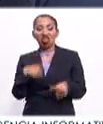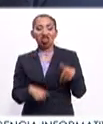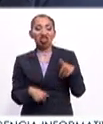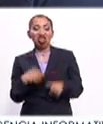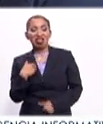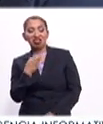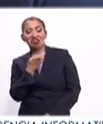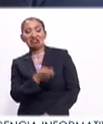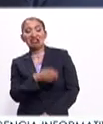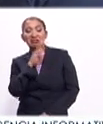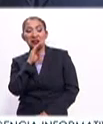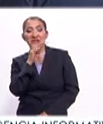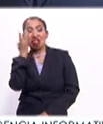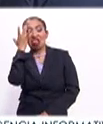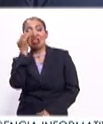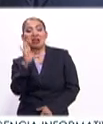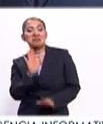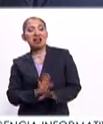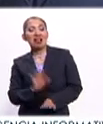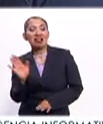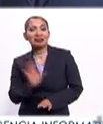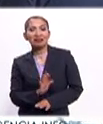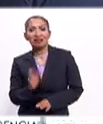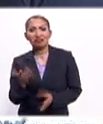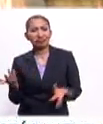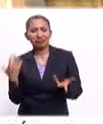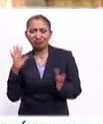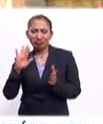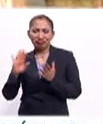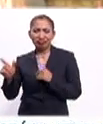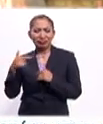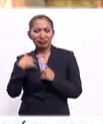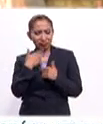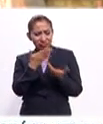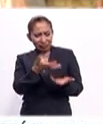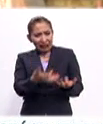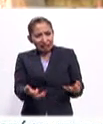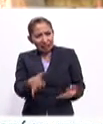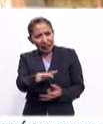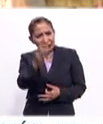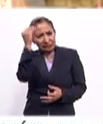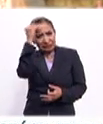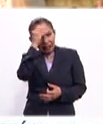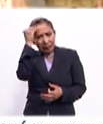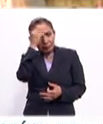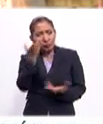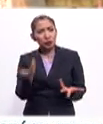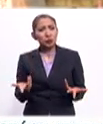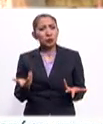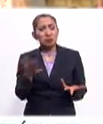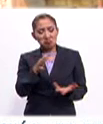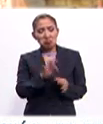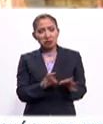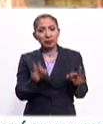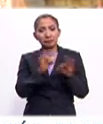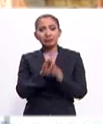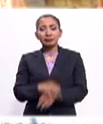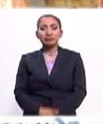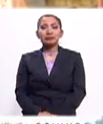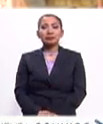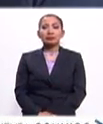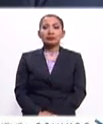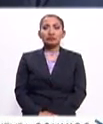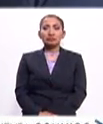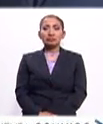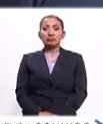les moleste y les parezca mágico y les parezca ajeno, pues está ahí esta sabiduría que es muy